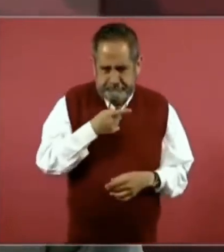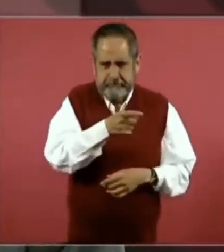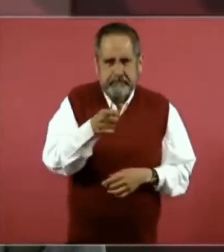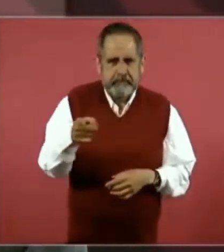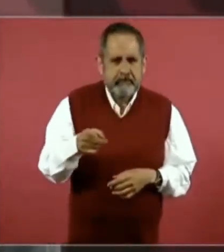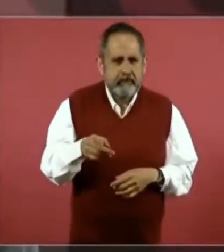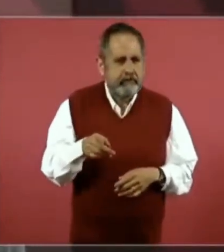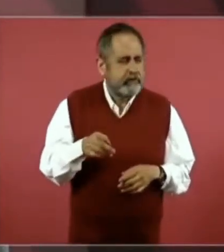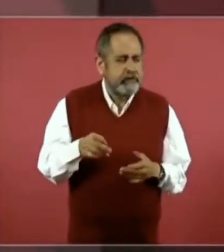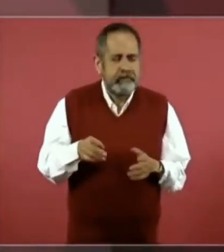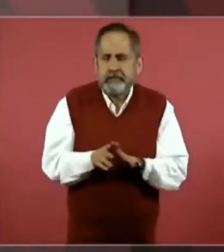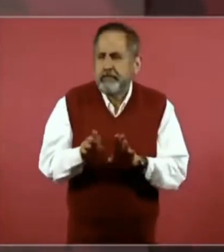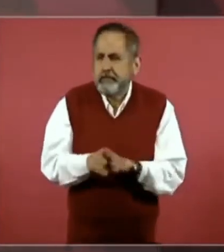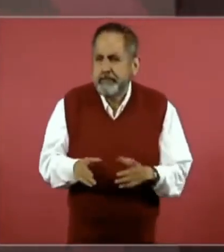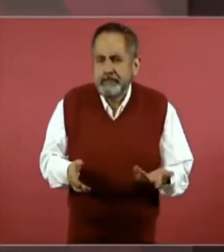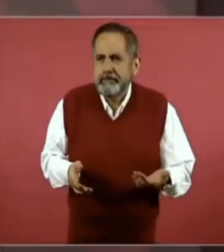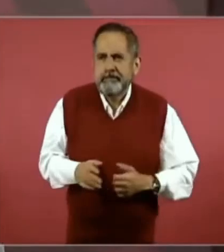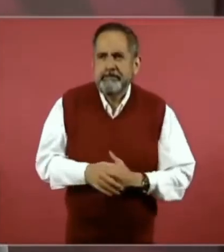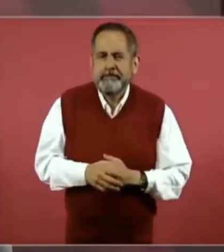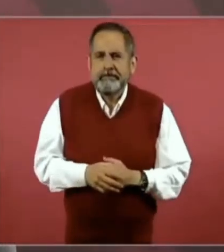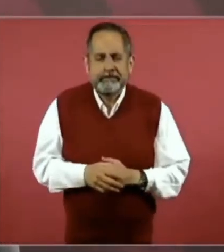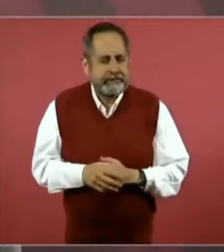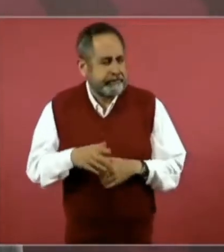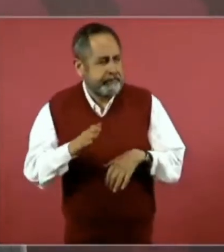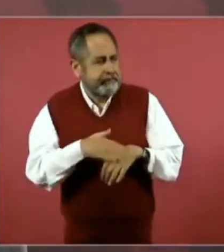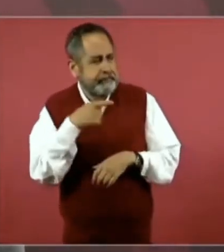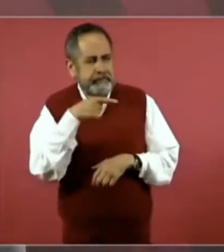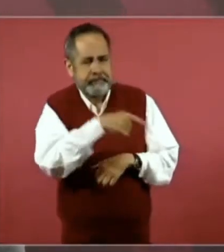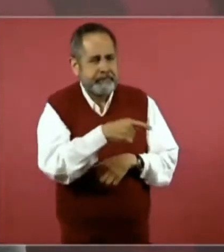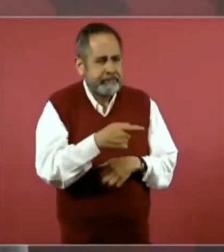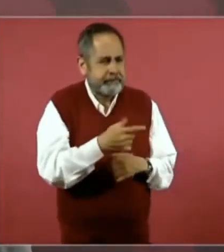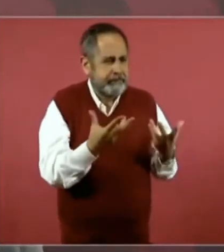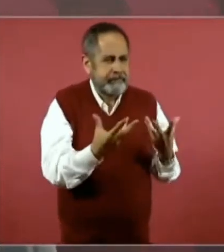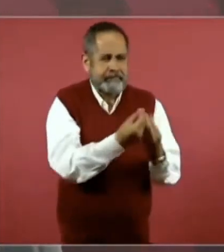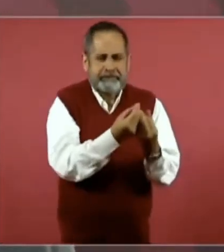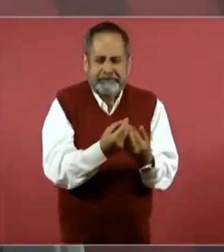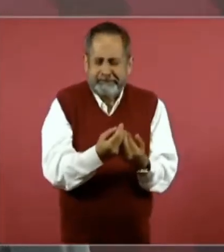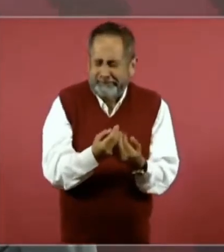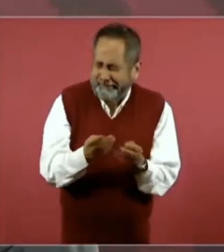cómo se justifica la alianza,